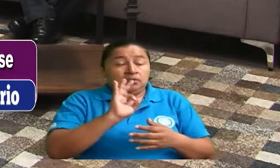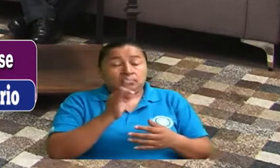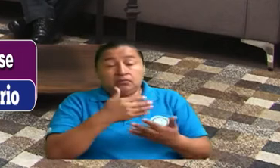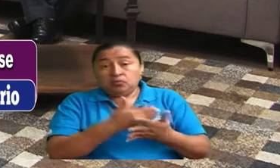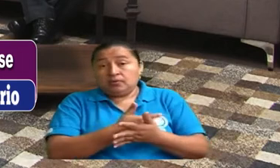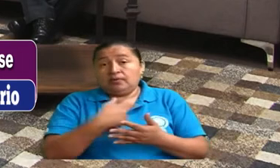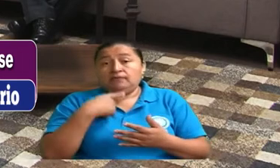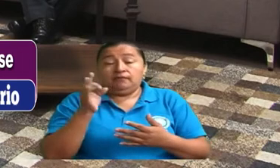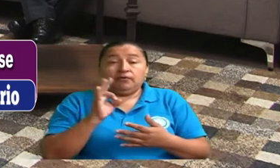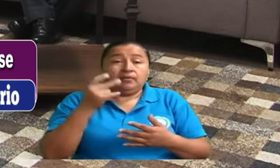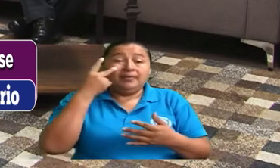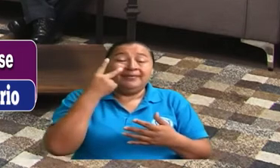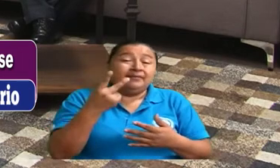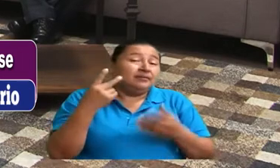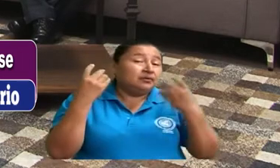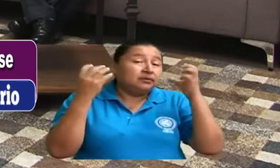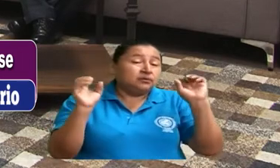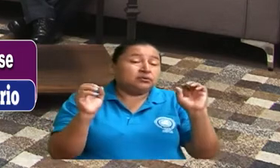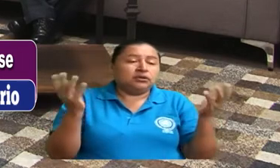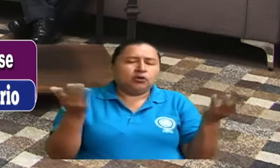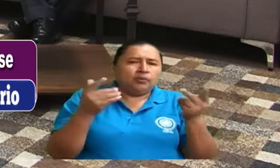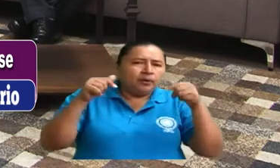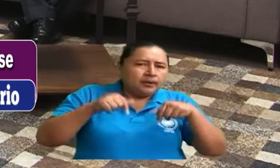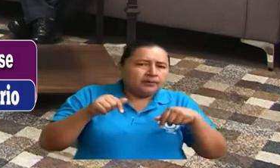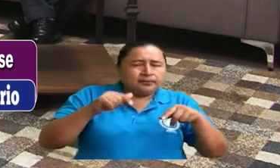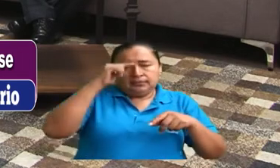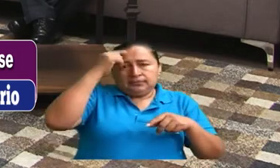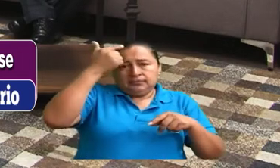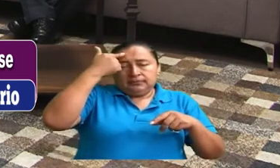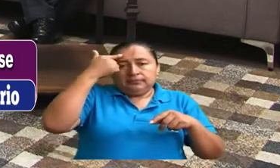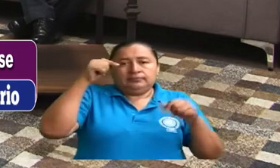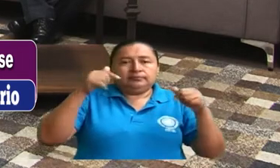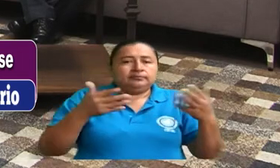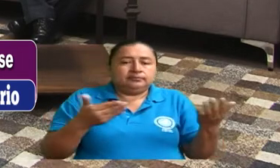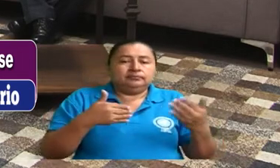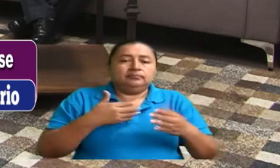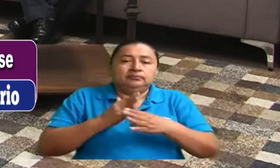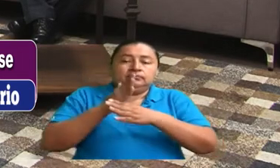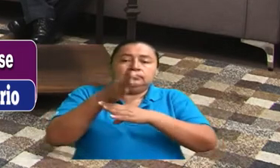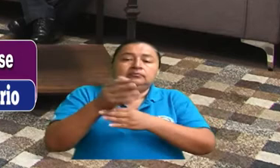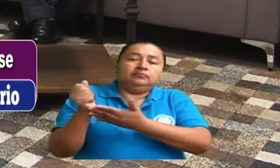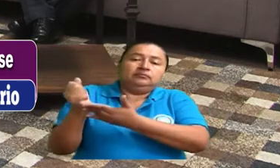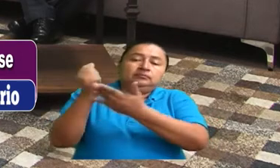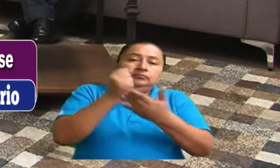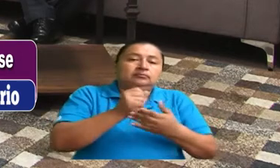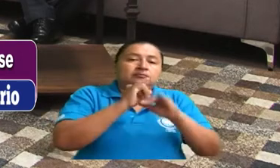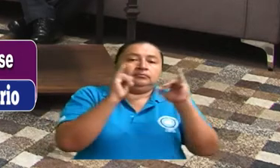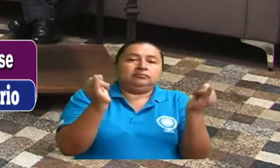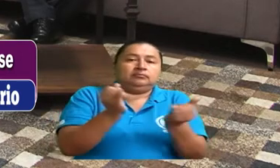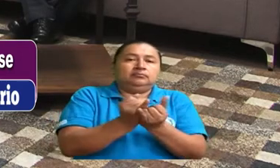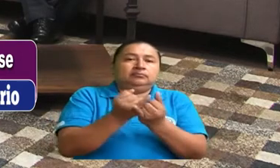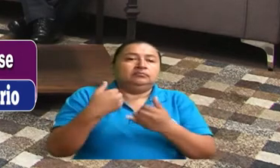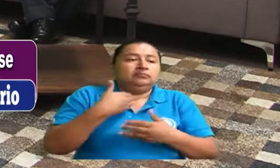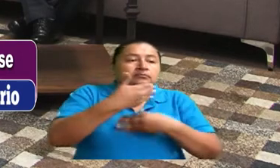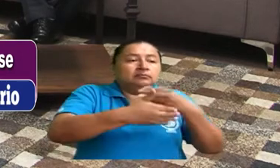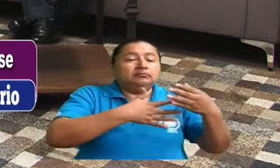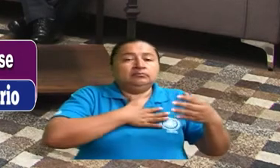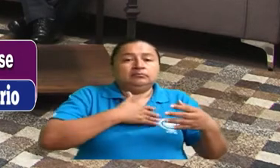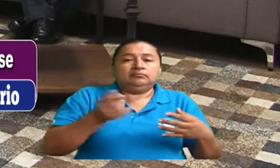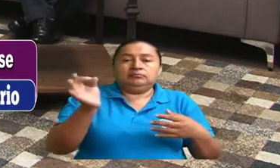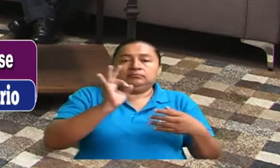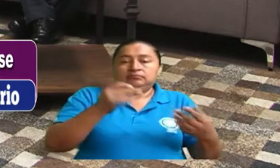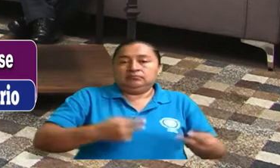cómo este gobierno, cómo a través de la cooperación, ¿verdad?, se ha venido mejorando esas